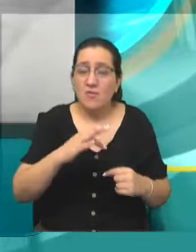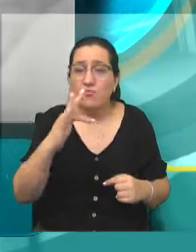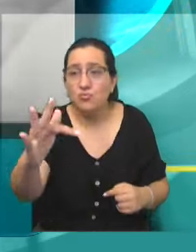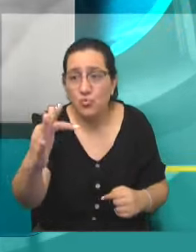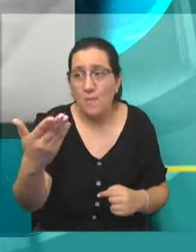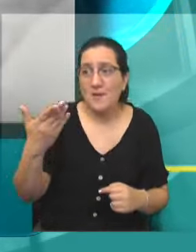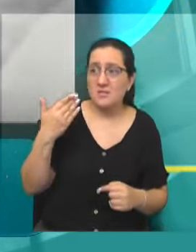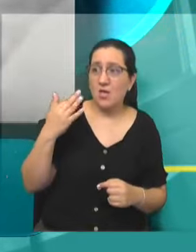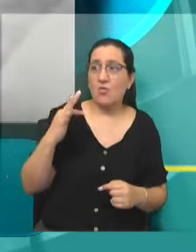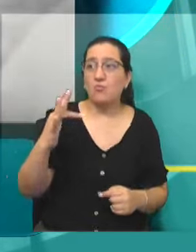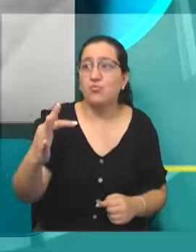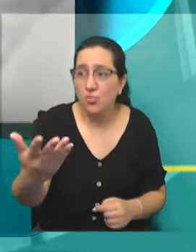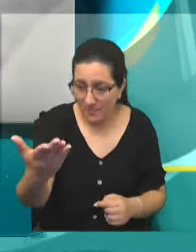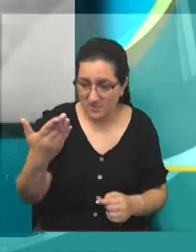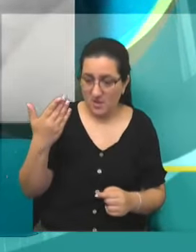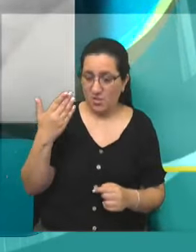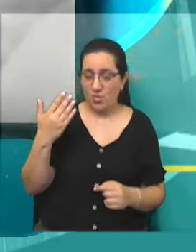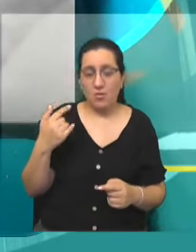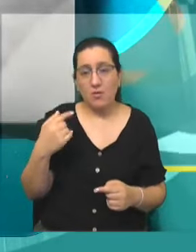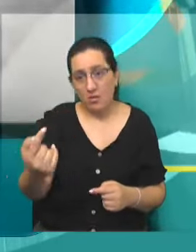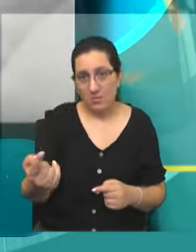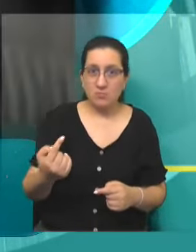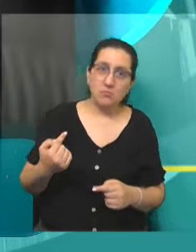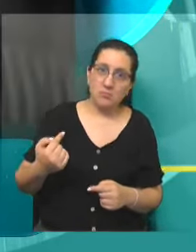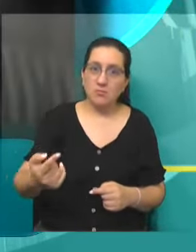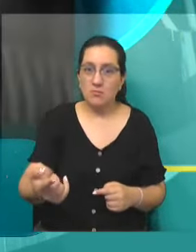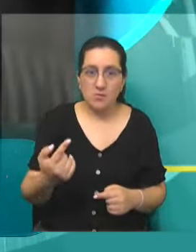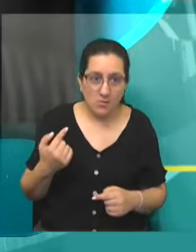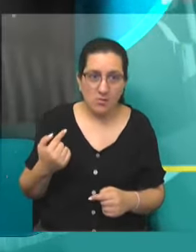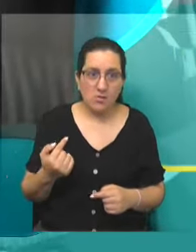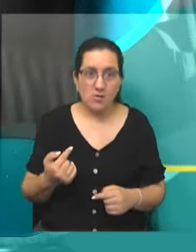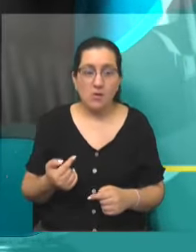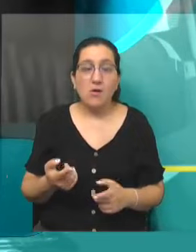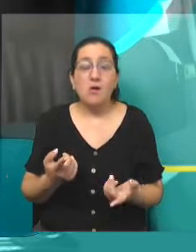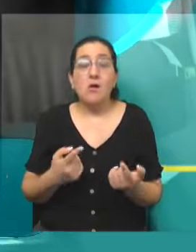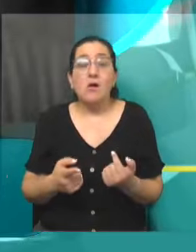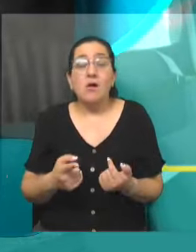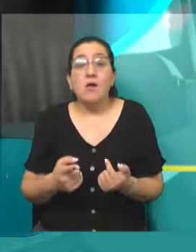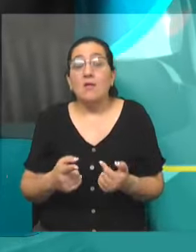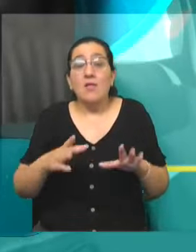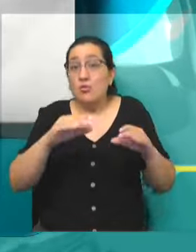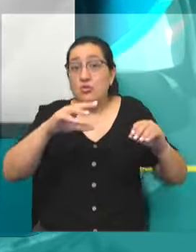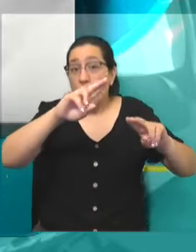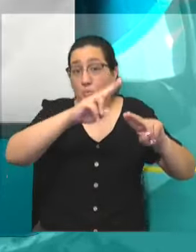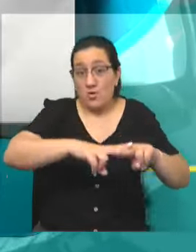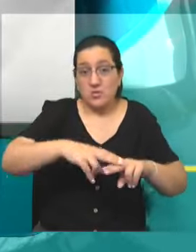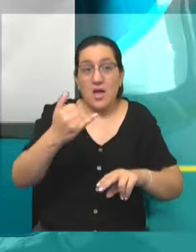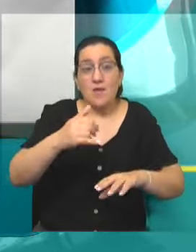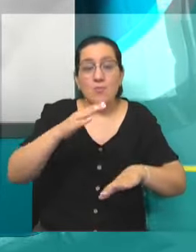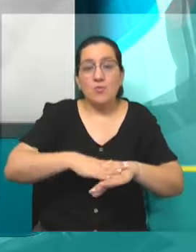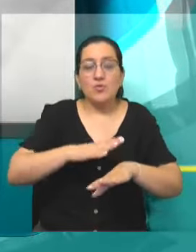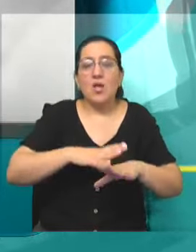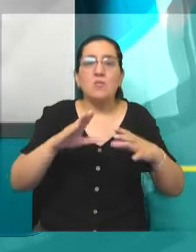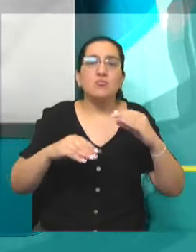como puede ser Halloween, una cosa de susto, sino como los mexicanos entienden los muertos, ¿no? Que hablábamos un poco la vez pasada de Halloween. Bueno, hay momentos que hay mucho diálogo